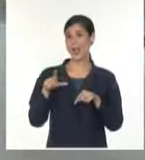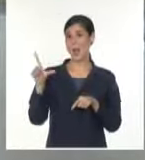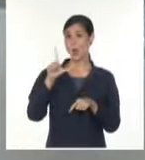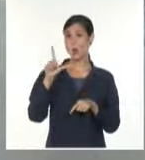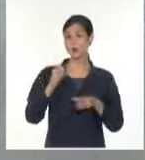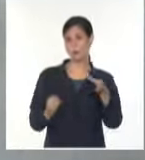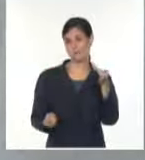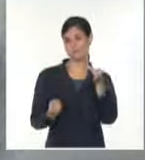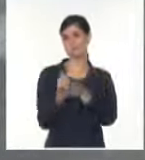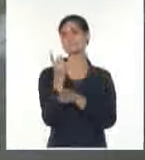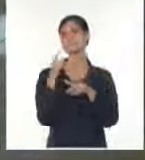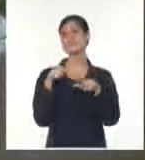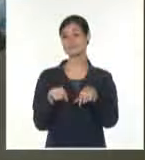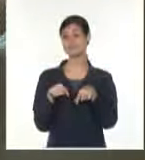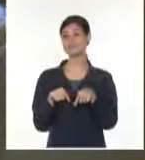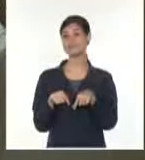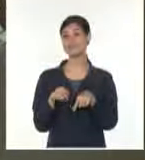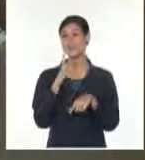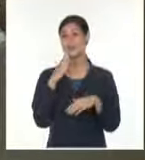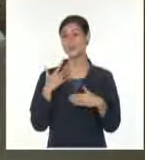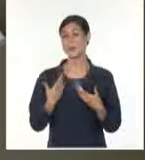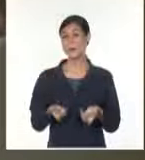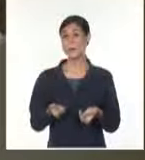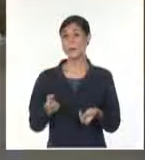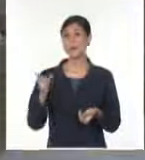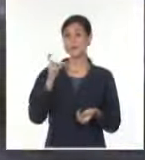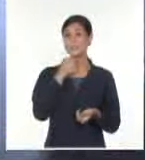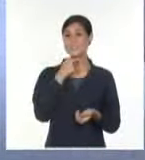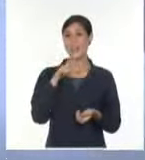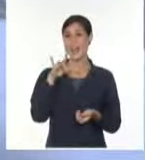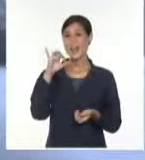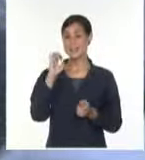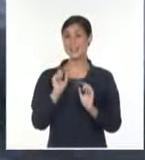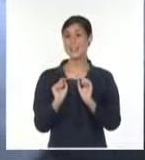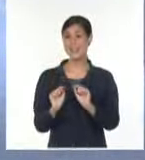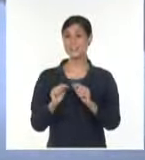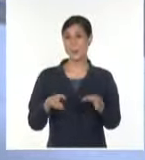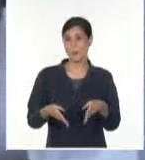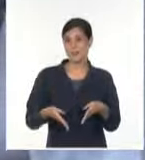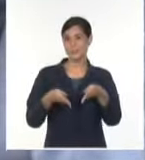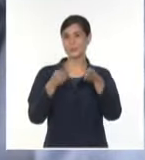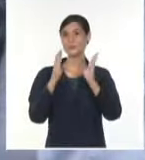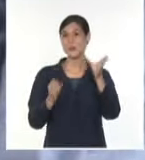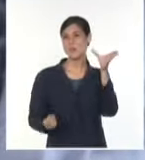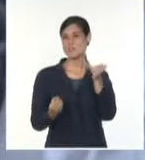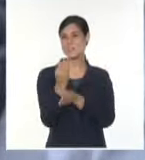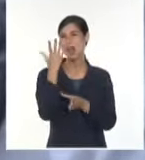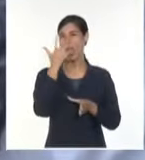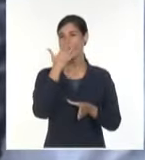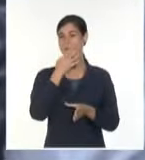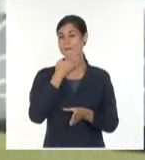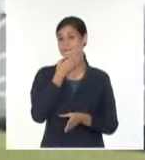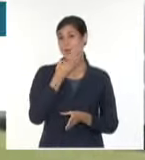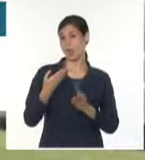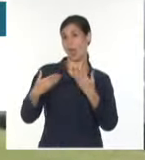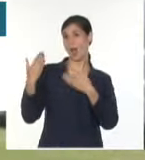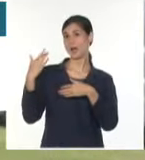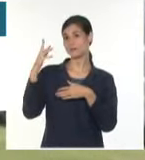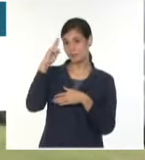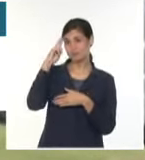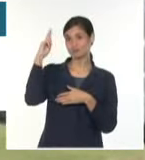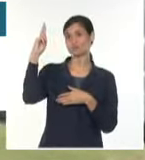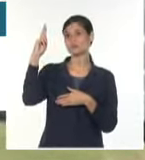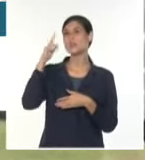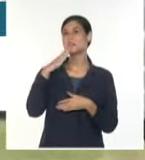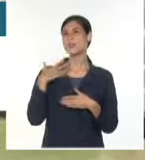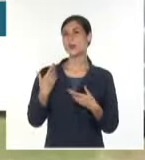CENIC, como se le conoce por sus siglas, la primera de las instituciones creadas por Fidel para el impulso del quehacer científico en